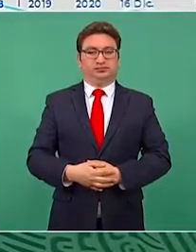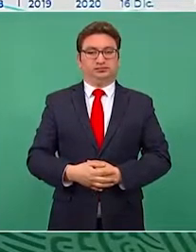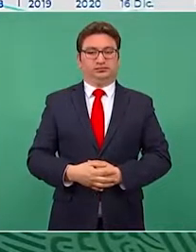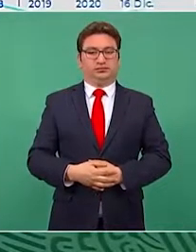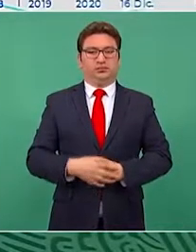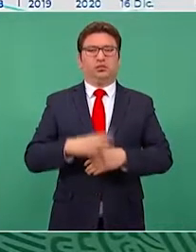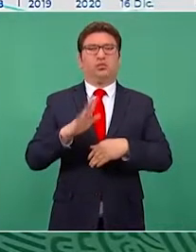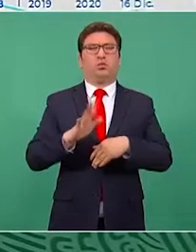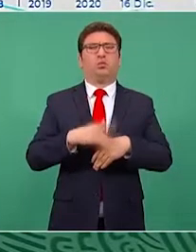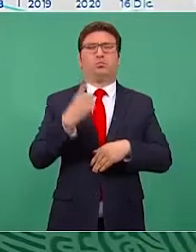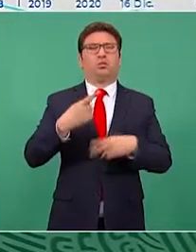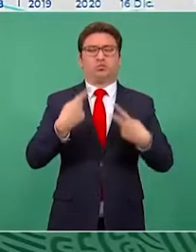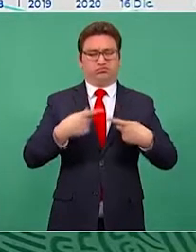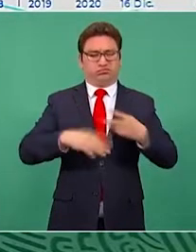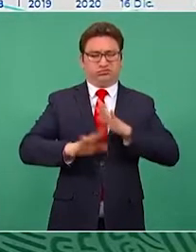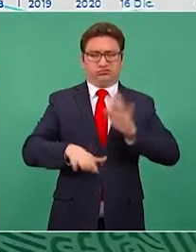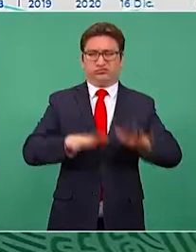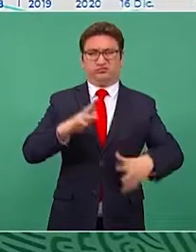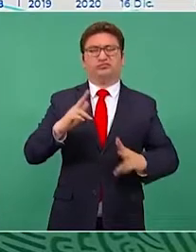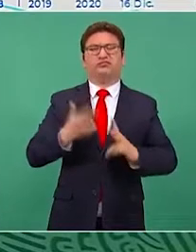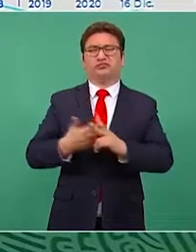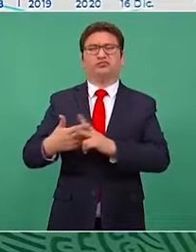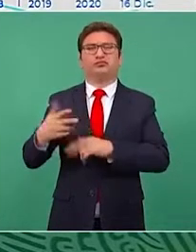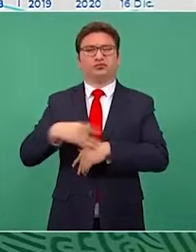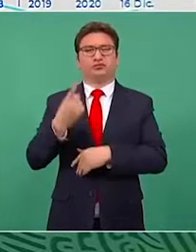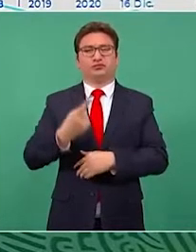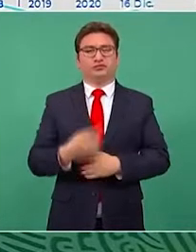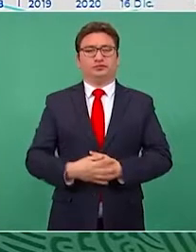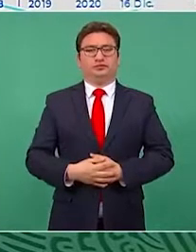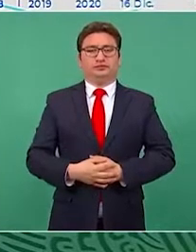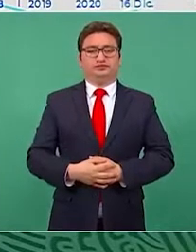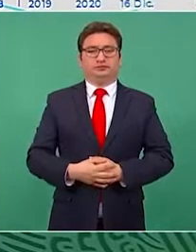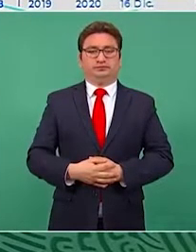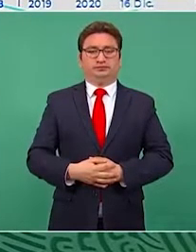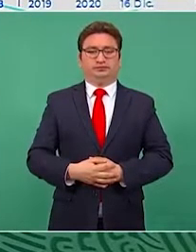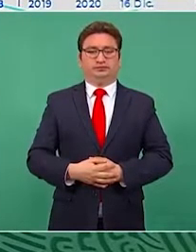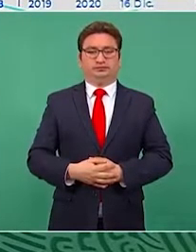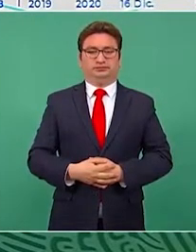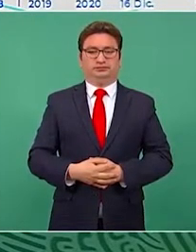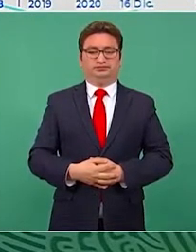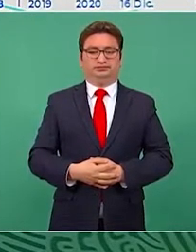¿Por qué más fallecidos que heridos y detenidos en enfrentamientos?